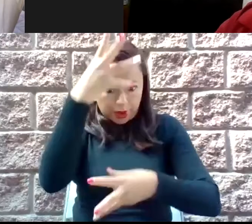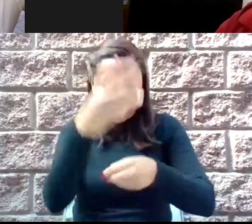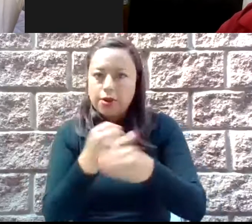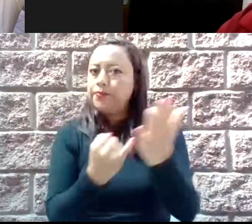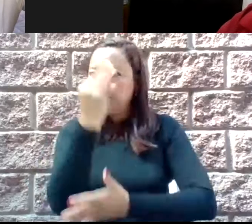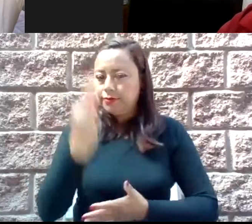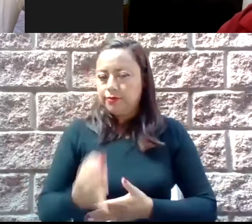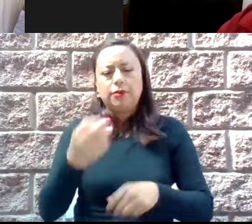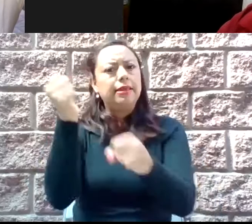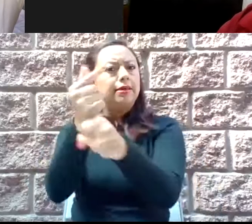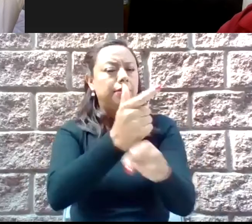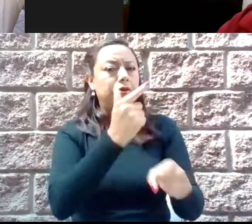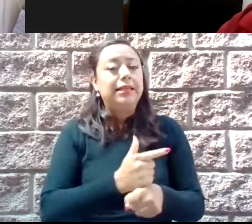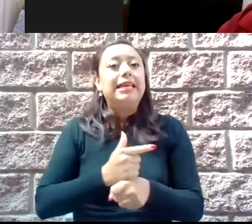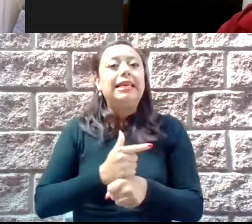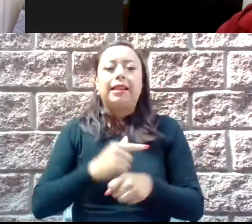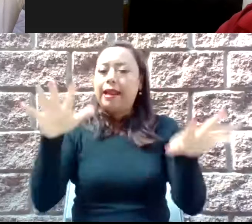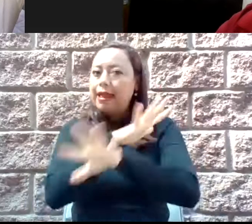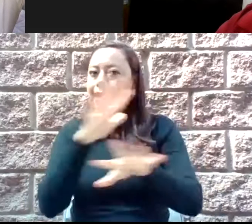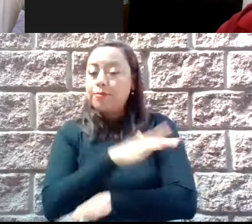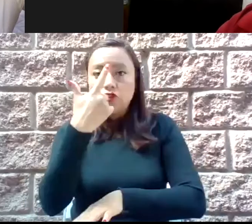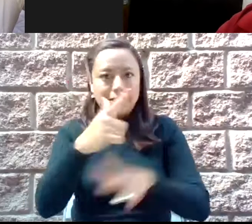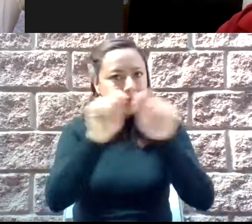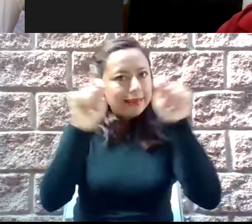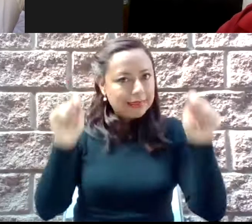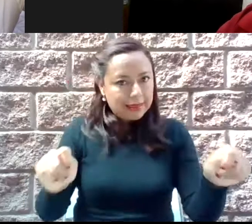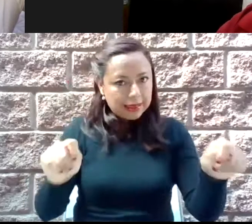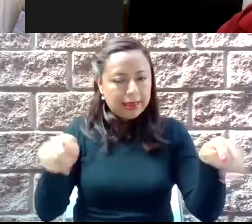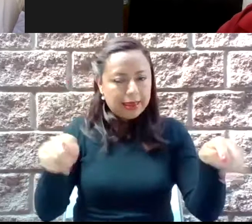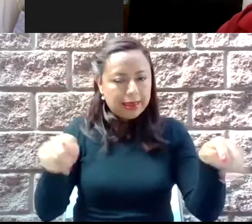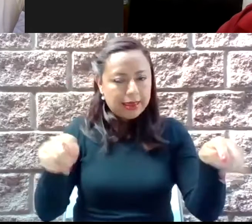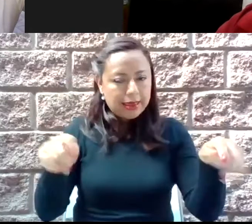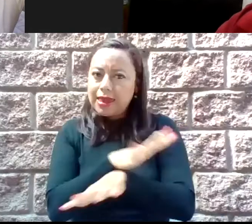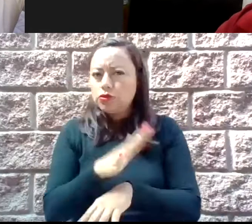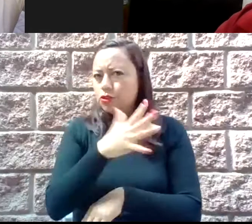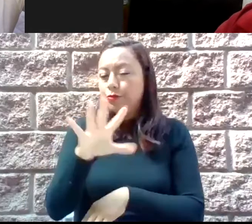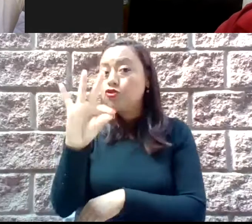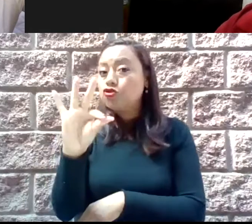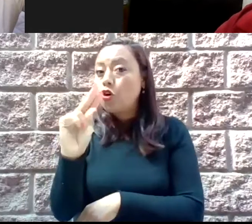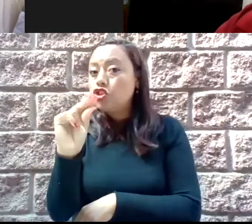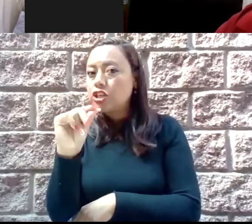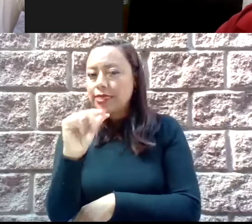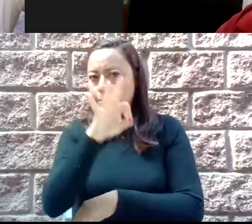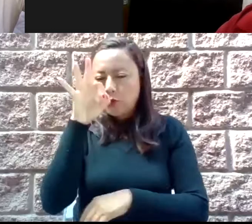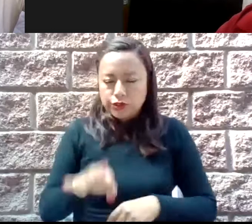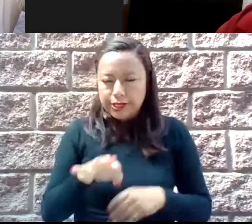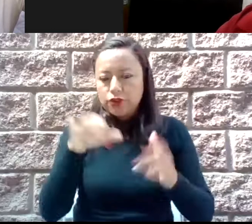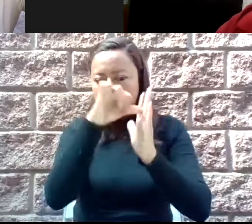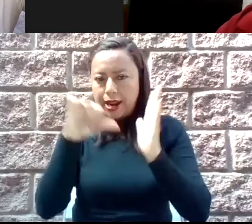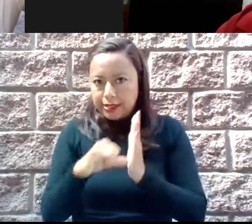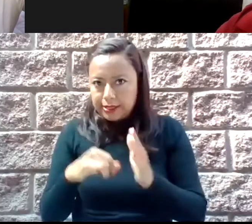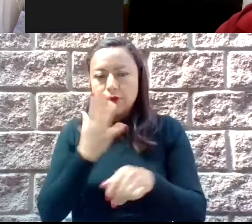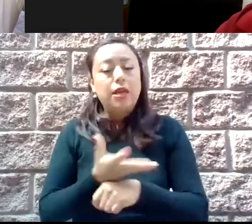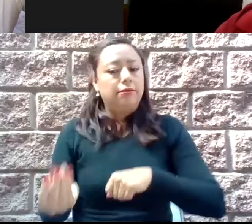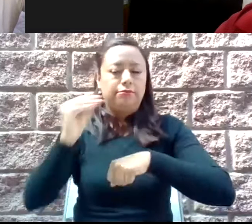reformas en siete títulos, cambios en más del 80% de los artículos vigentes. Además, se plantea adicionar tres